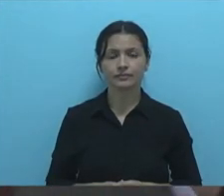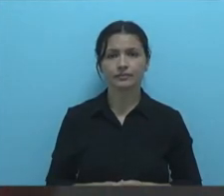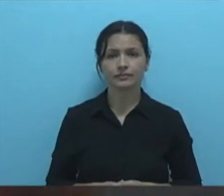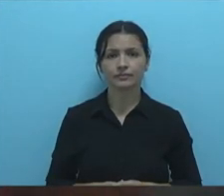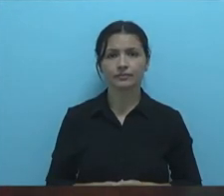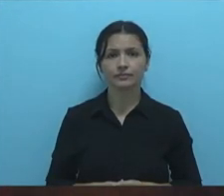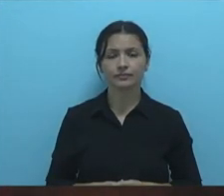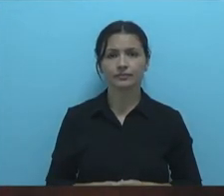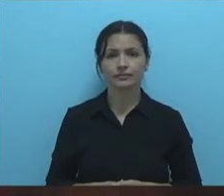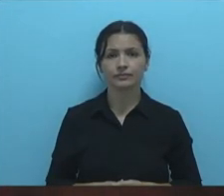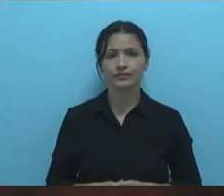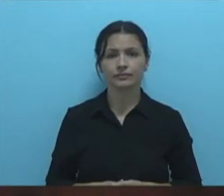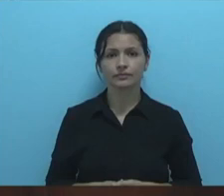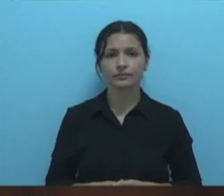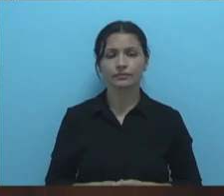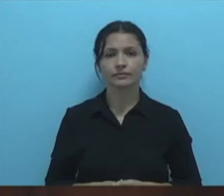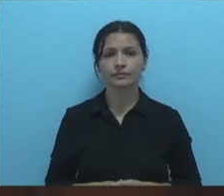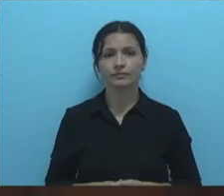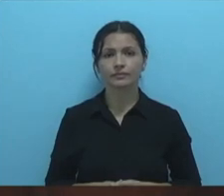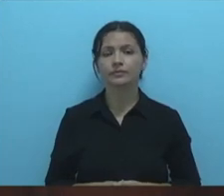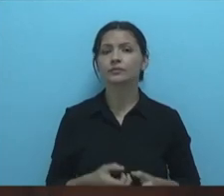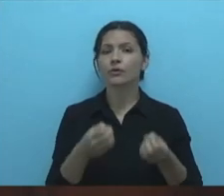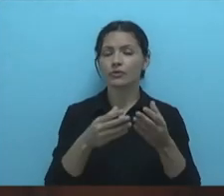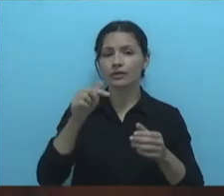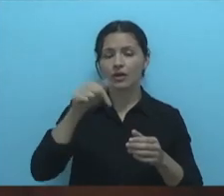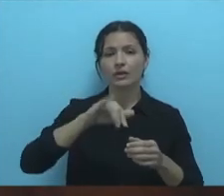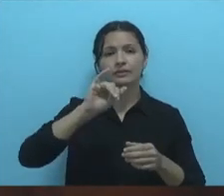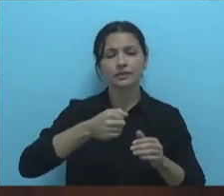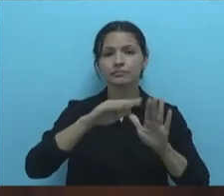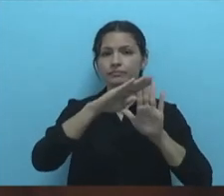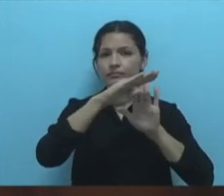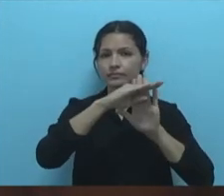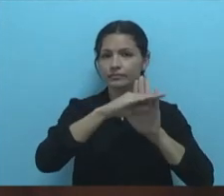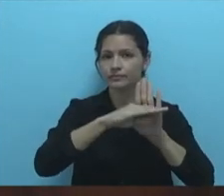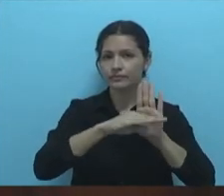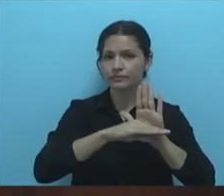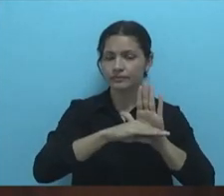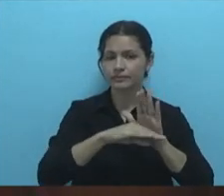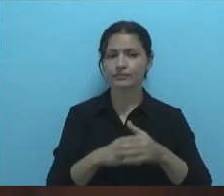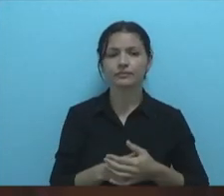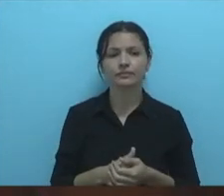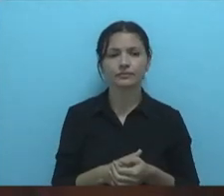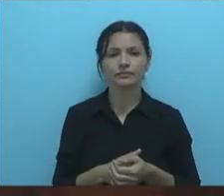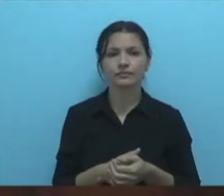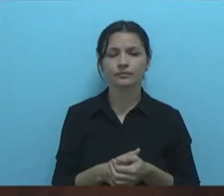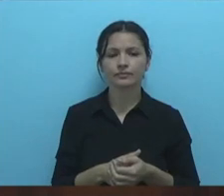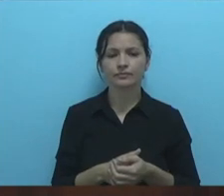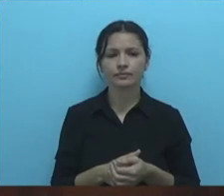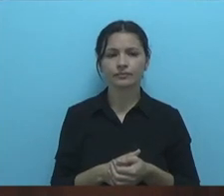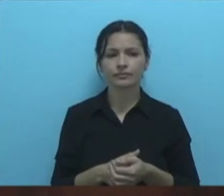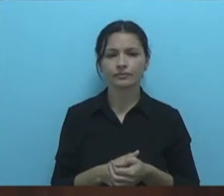bien vamos ahora a retomar el orden de la sesión Por lo cual les voy a pedir